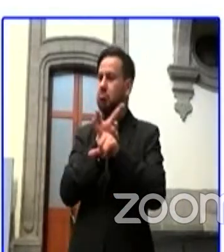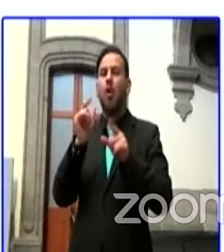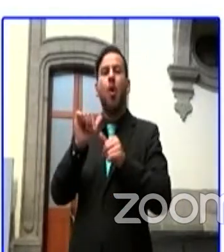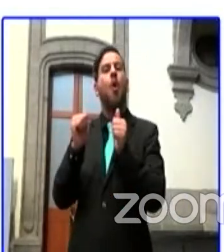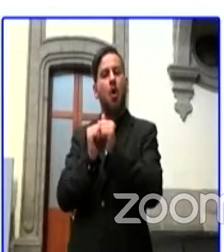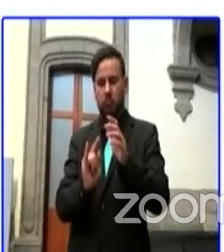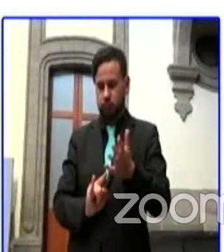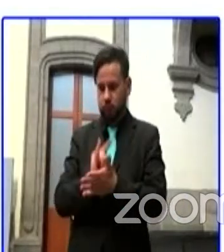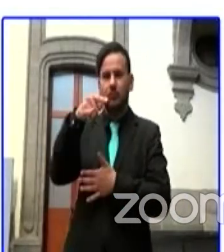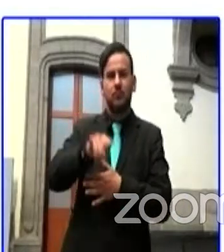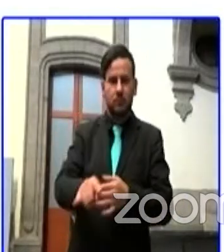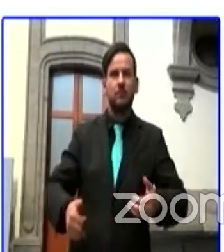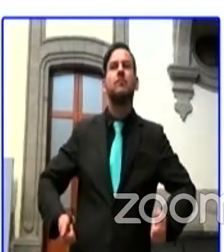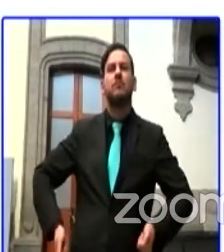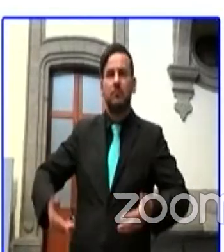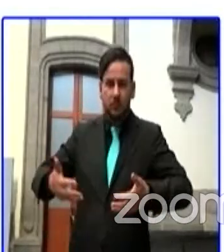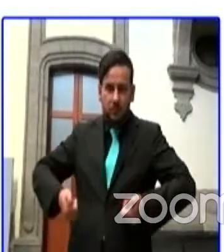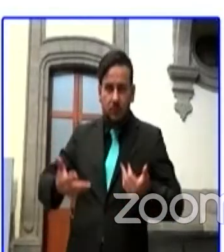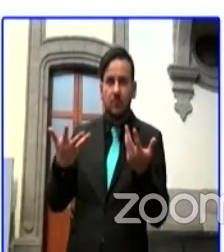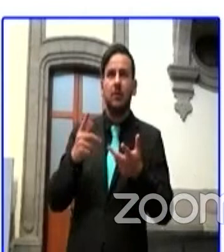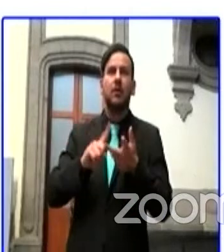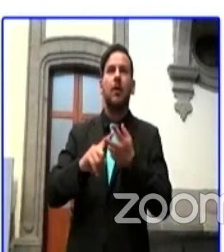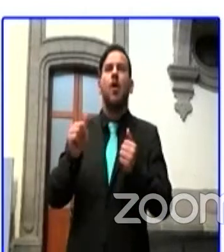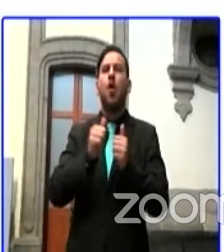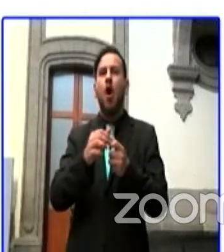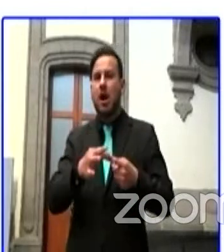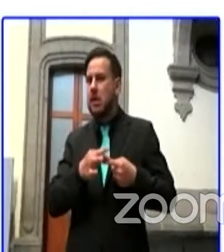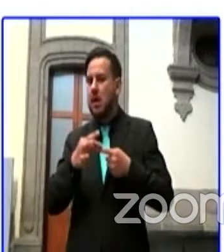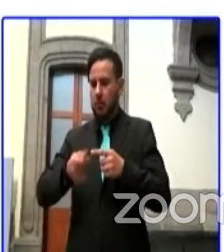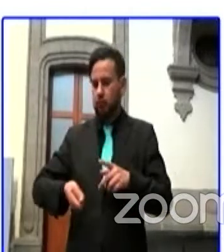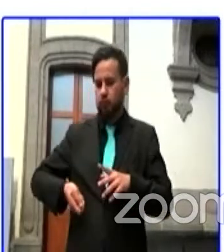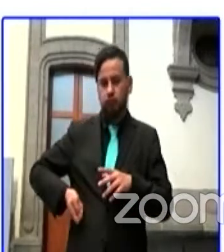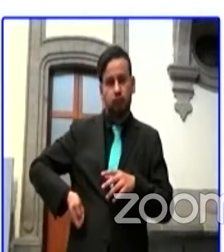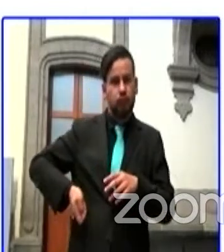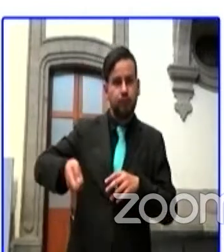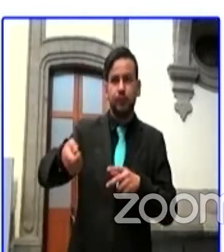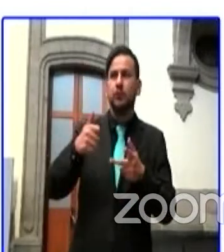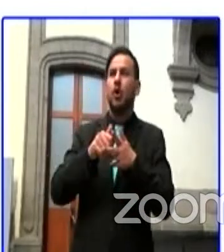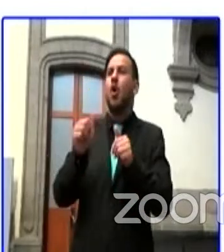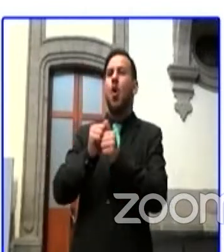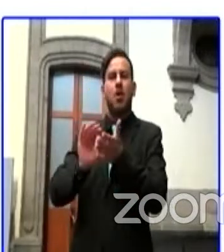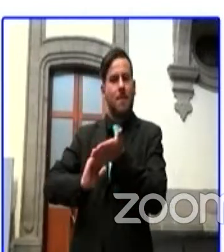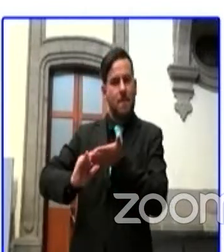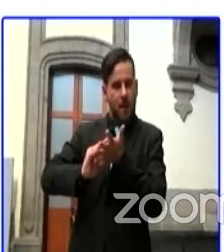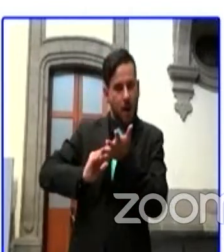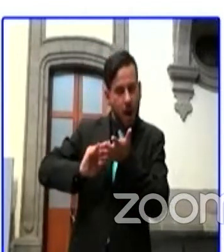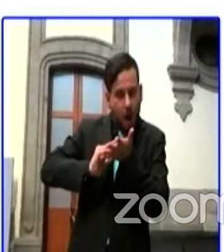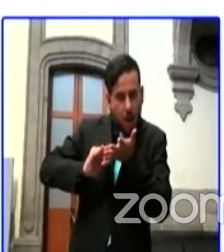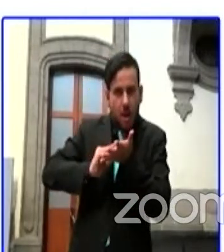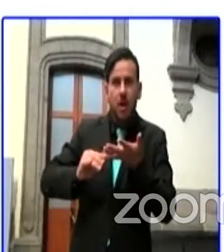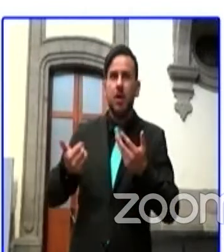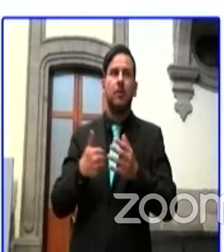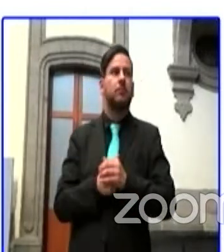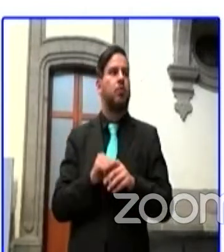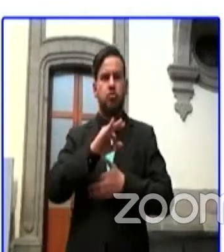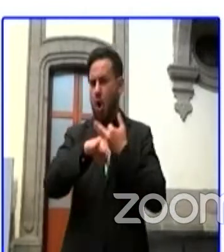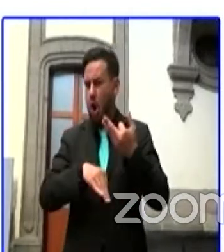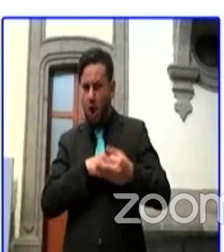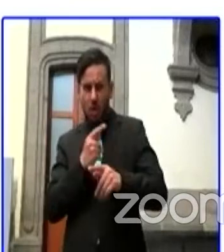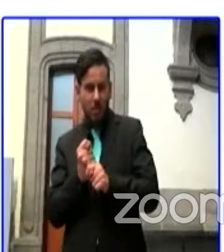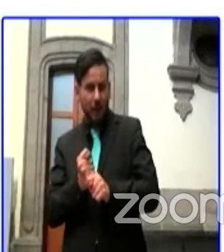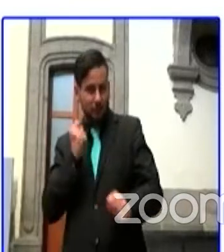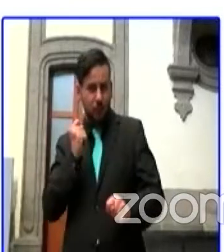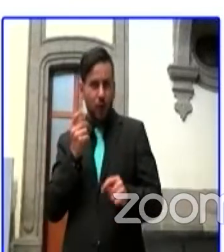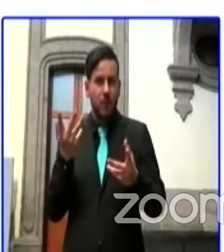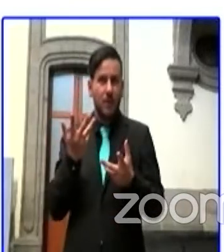rampas para usuarios de silla de ruedas, con guías podotáctiles, con braille al interior de todo el transporte público. Y a